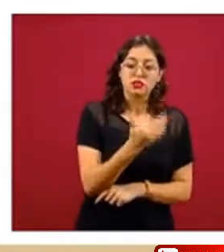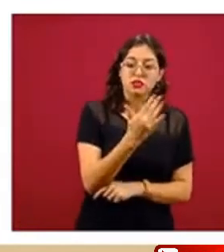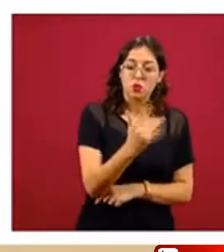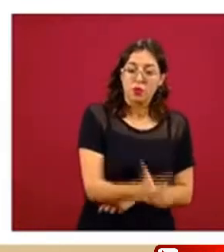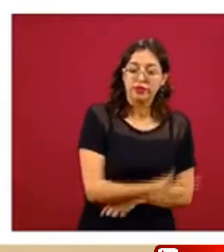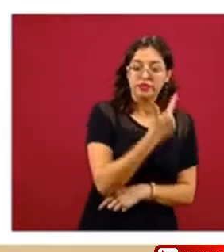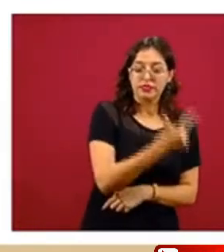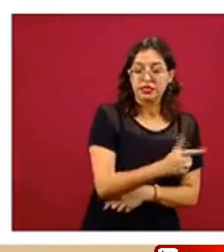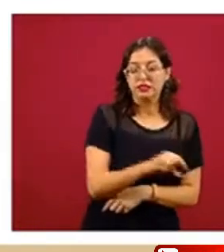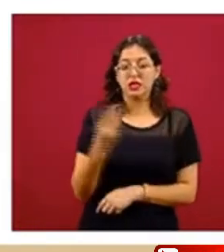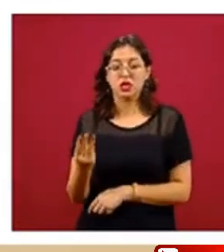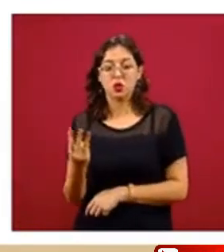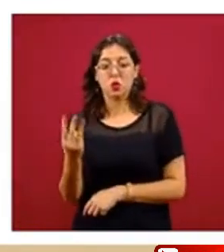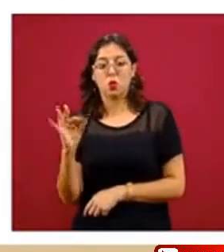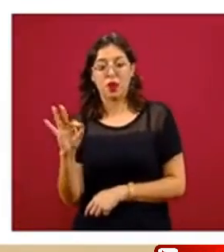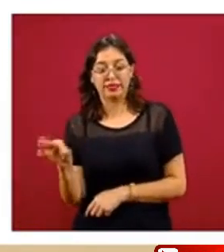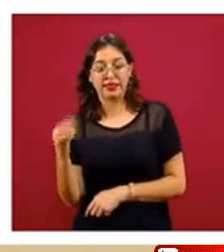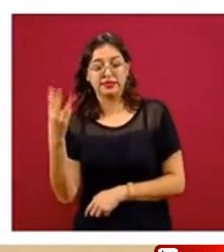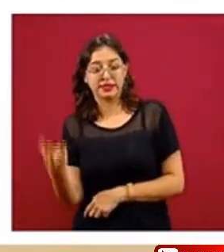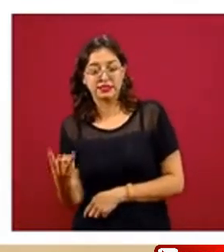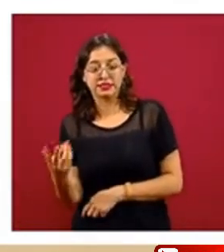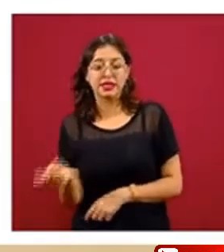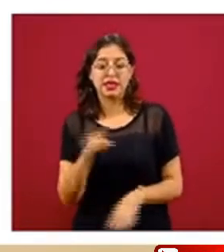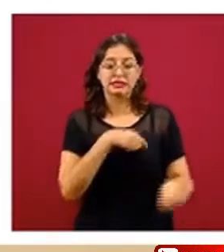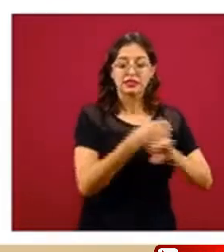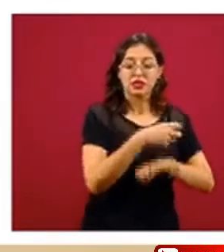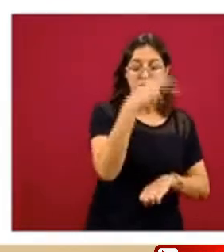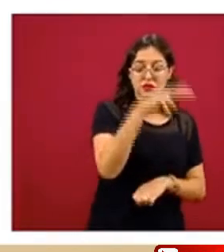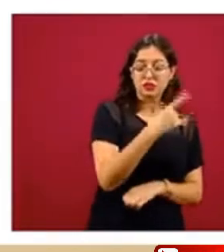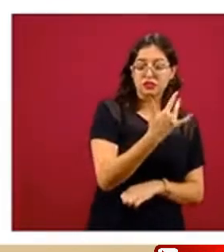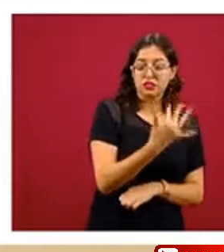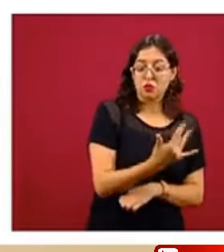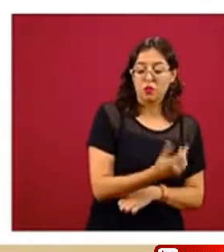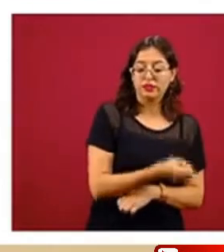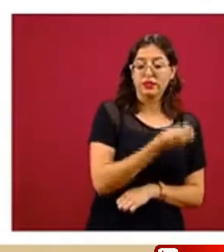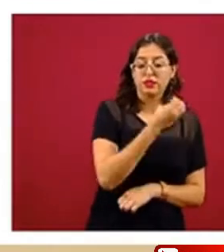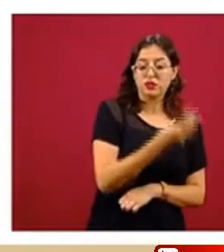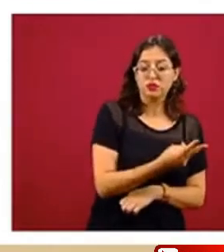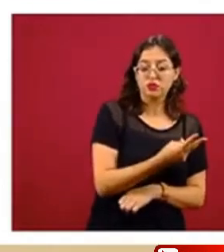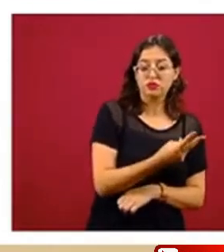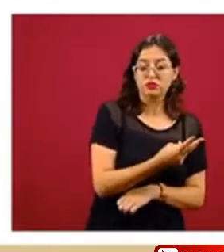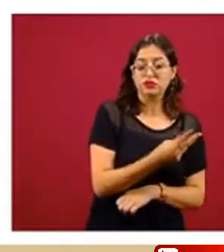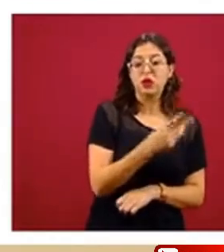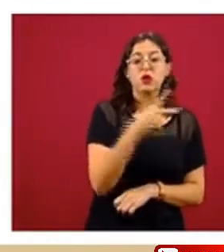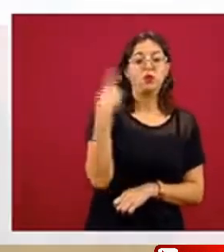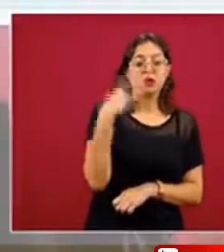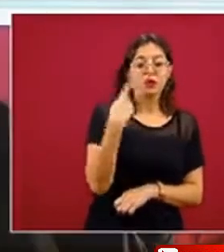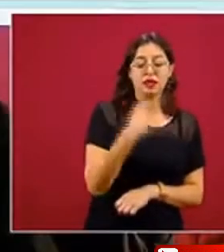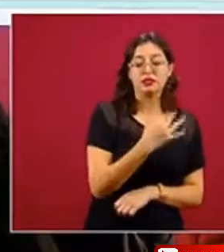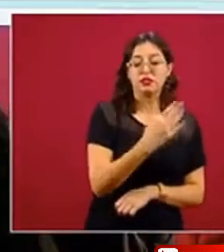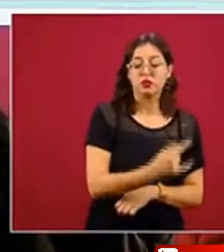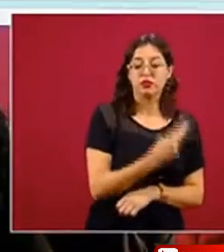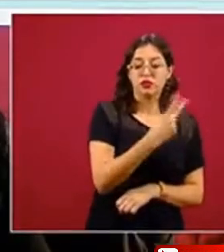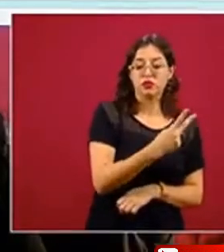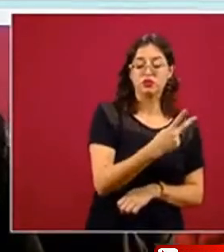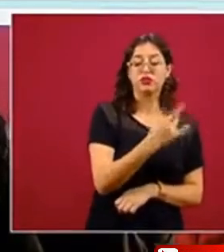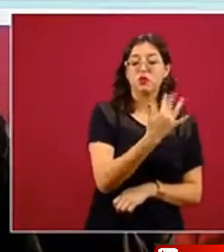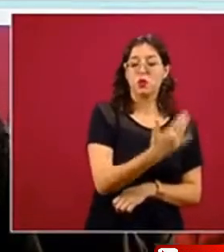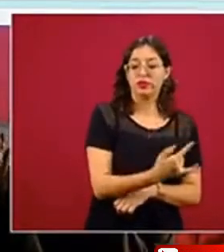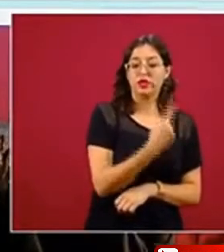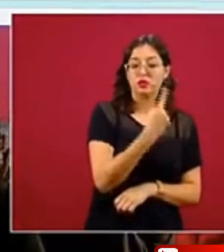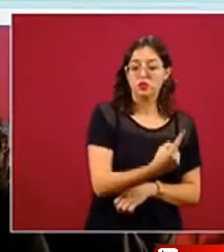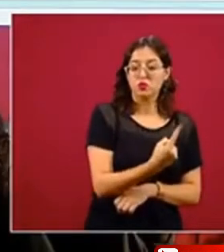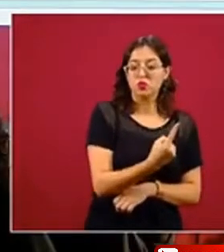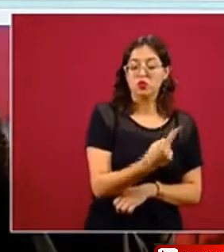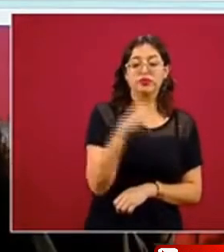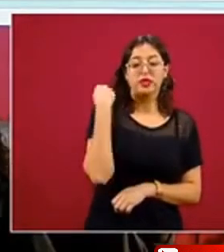57%, 43% libre, Estado de México 53%, Puebla 52%, Sonora 51%, Tabasco